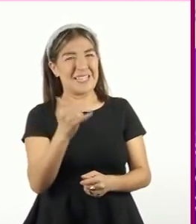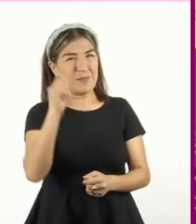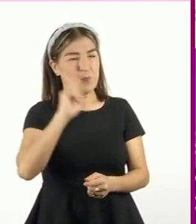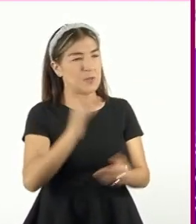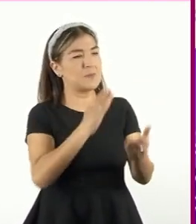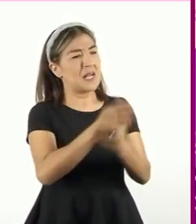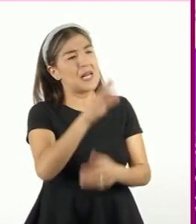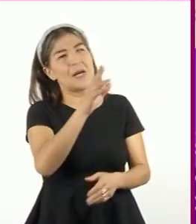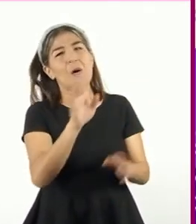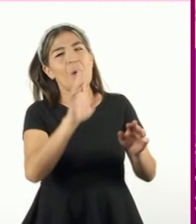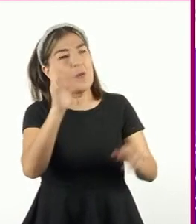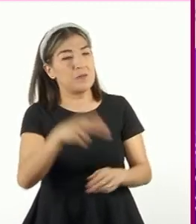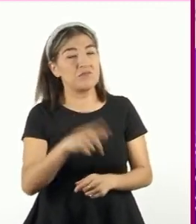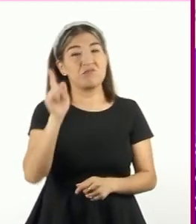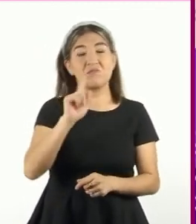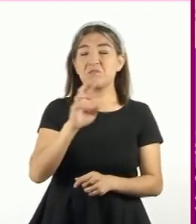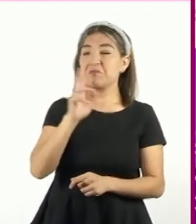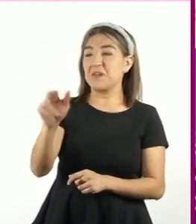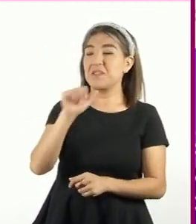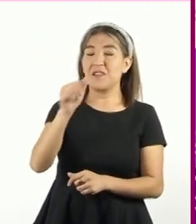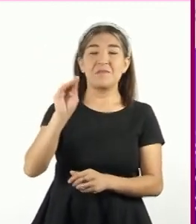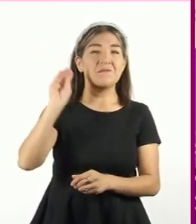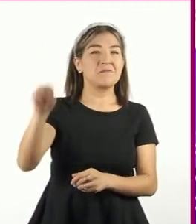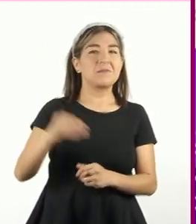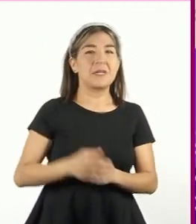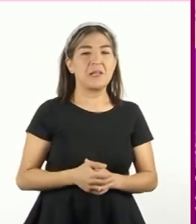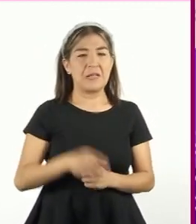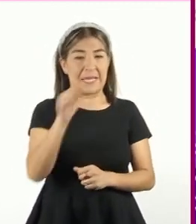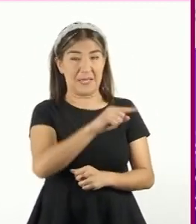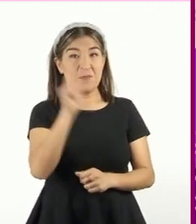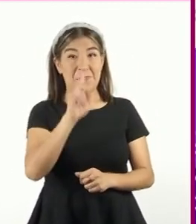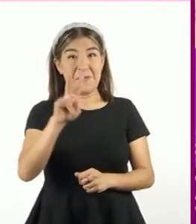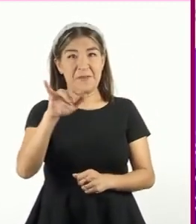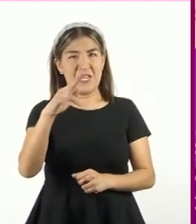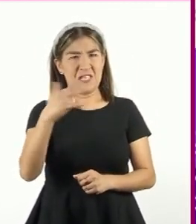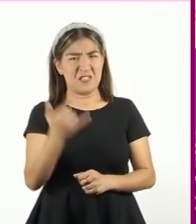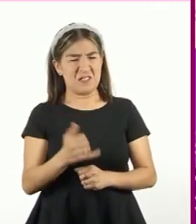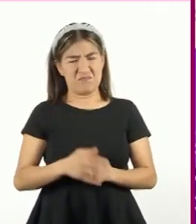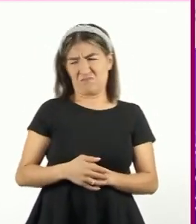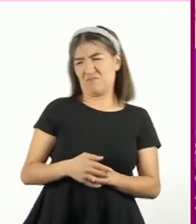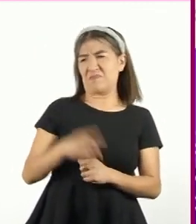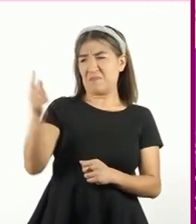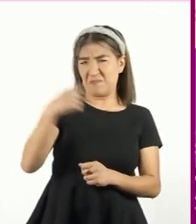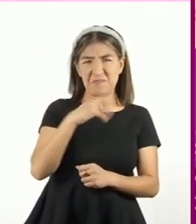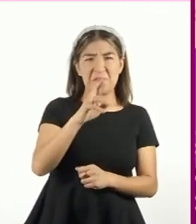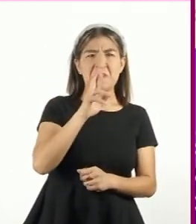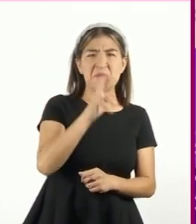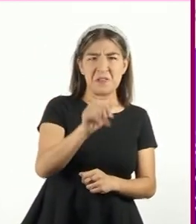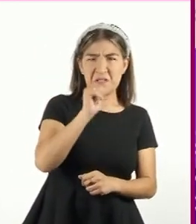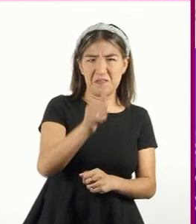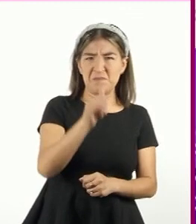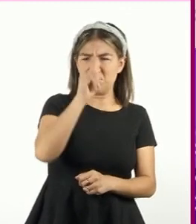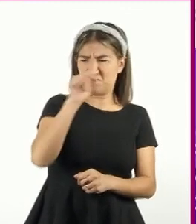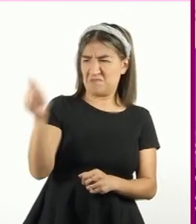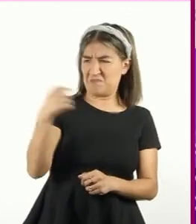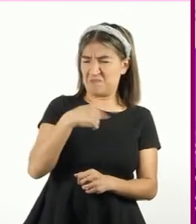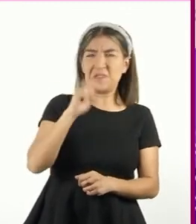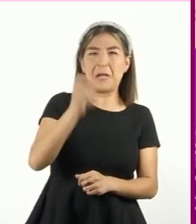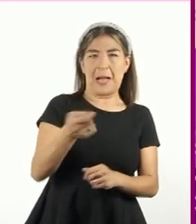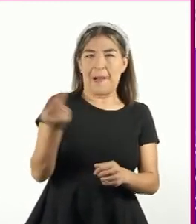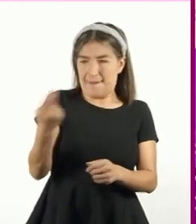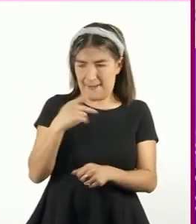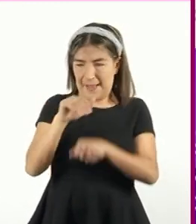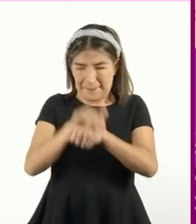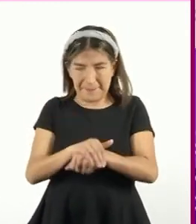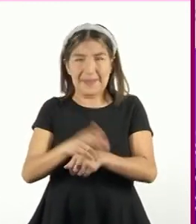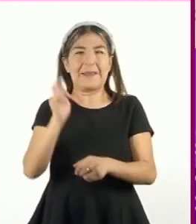contó nada. Ante esa reacción, Vianney se enojó y ofendió, pues ella piensa que las amigas deben